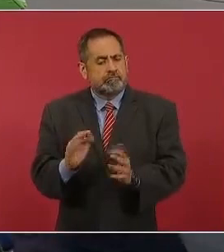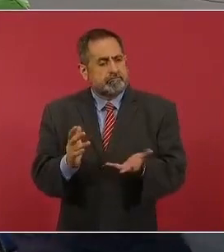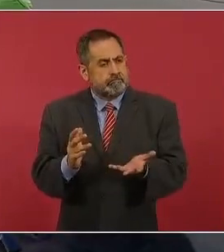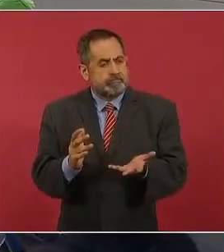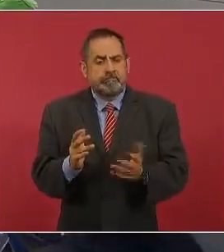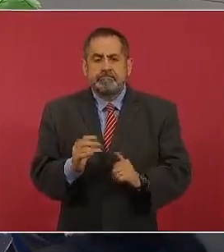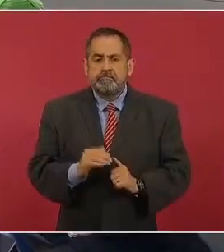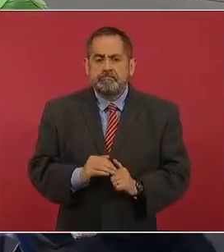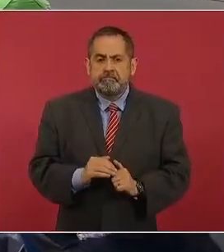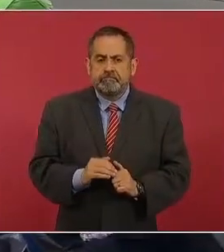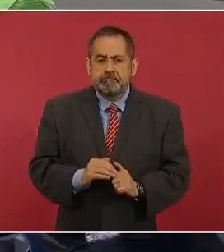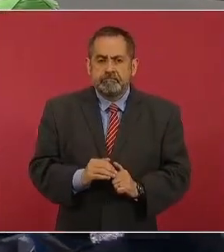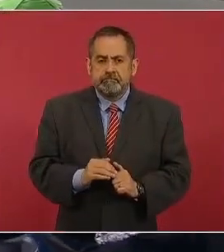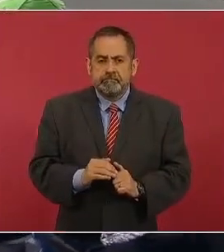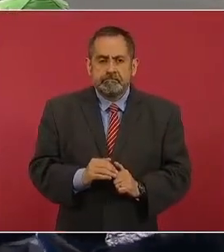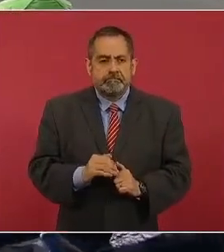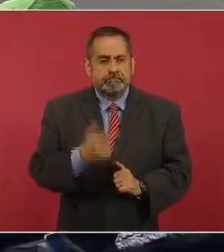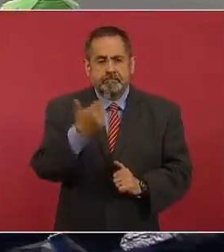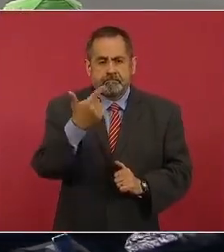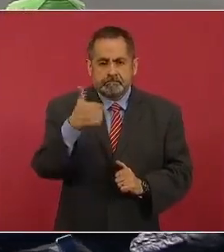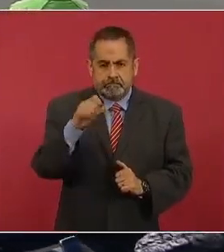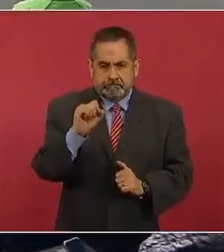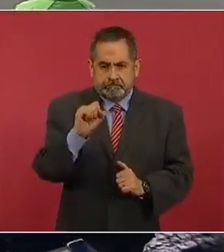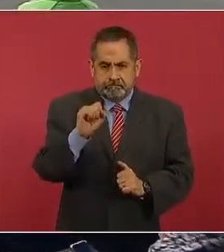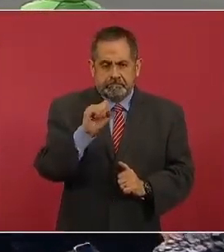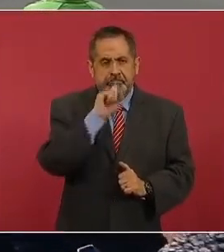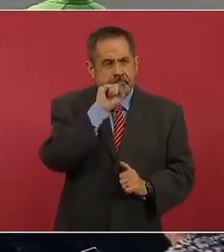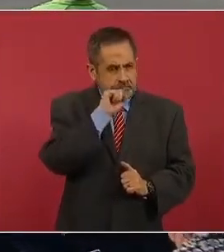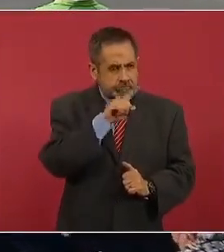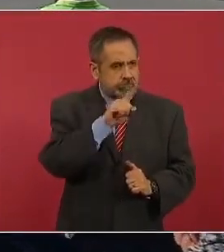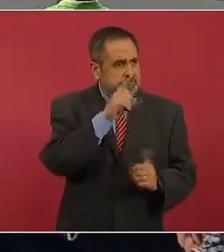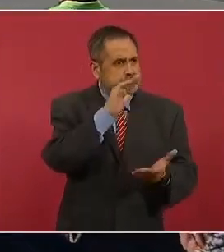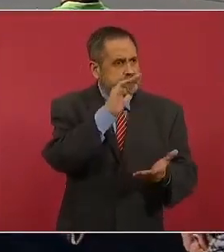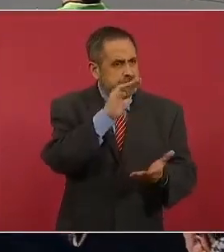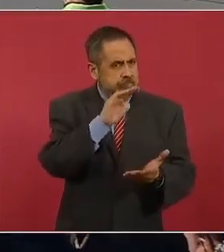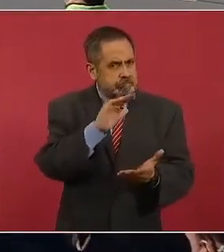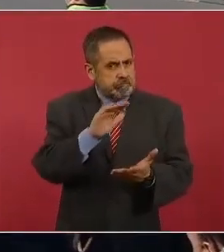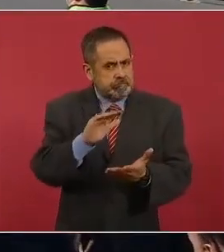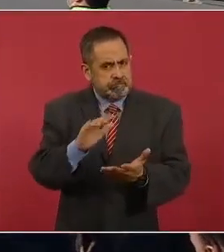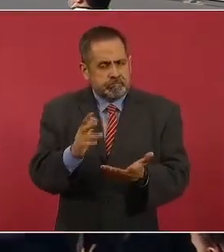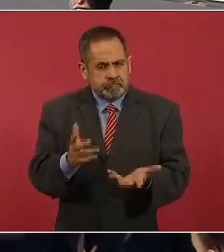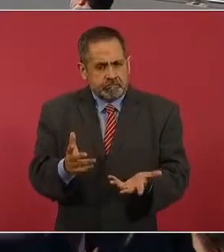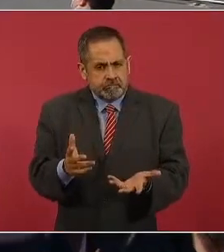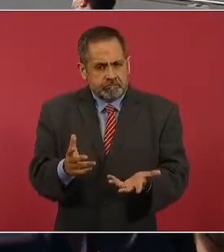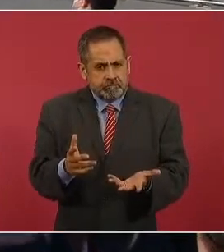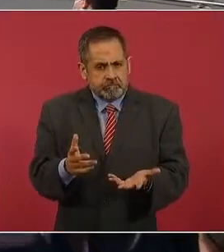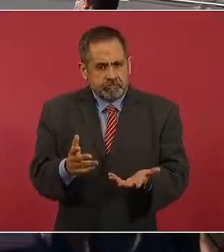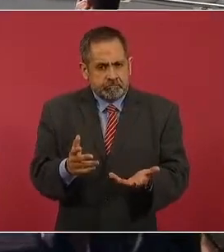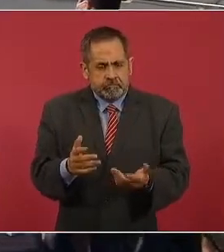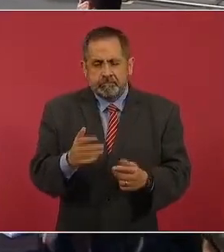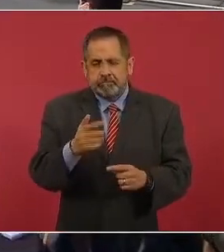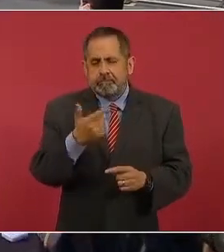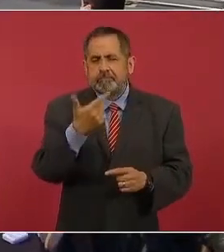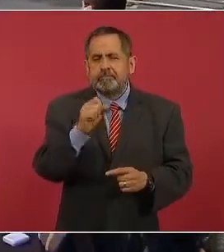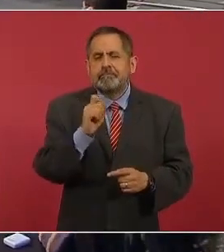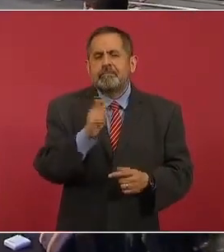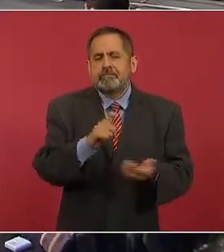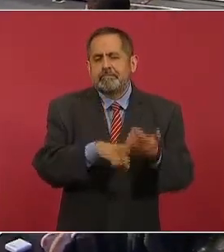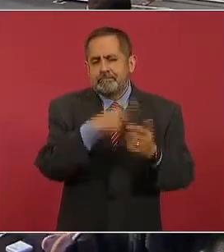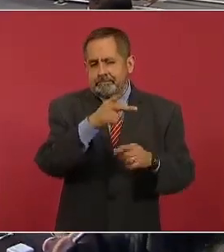Los precios del gas también deberían hacerlo. Cuando habla de gas, habla de gasolinas.